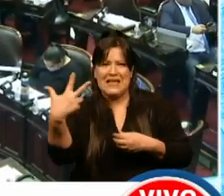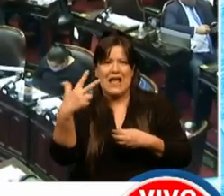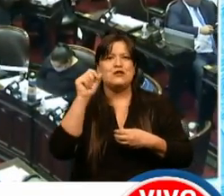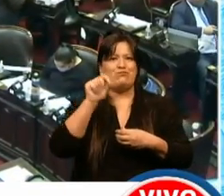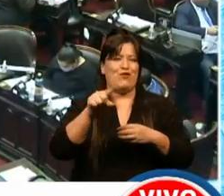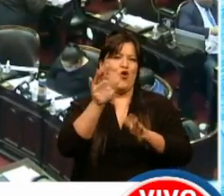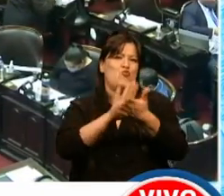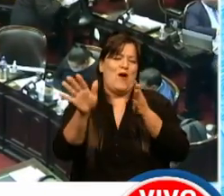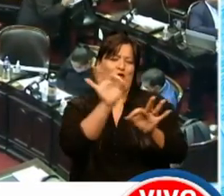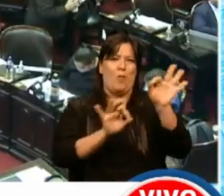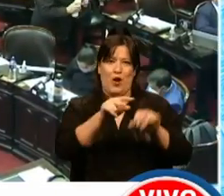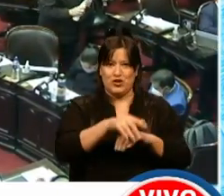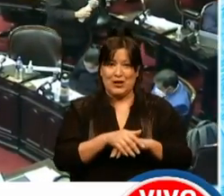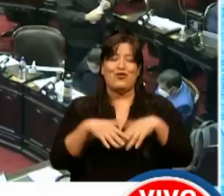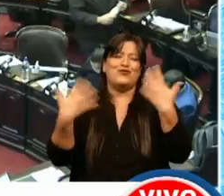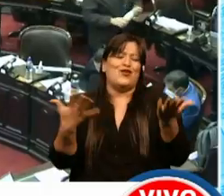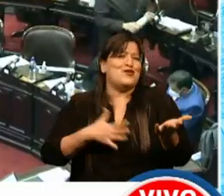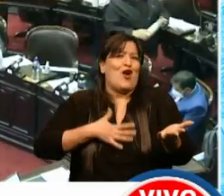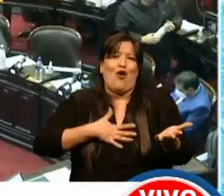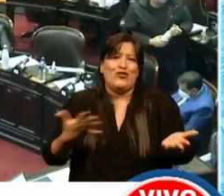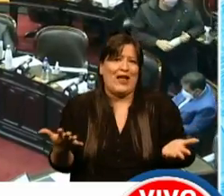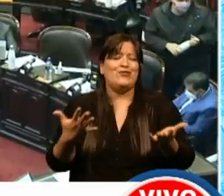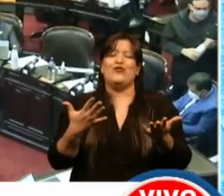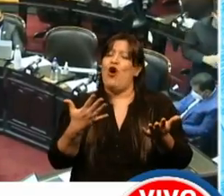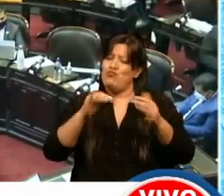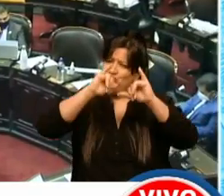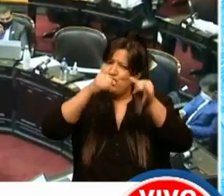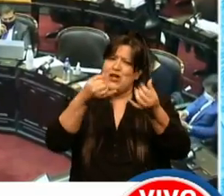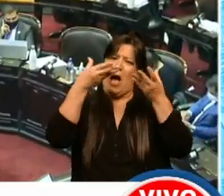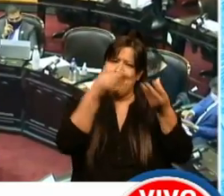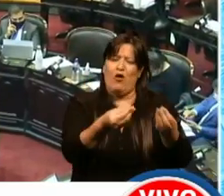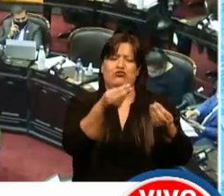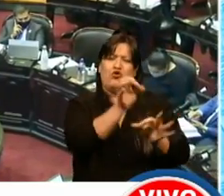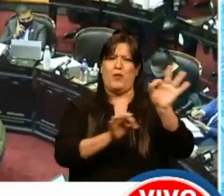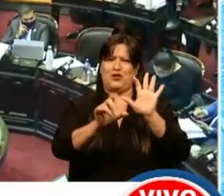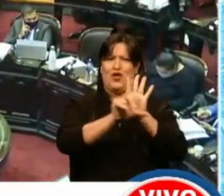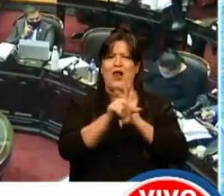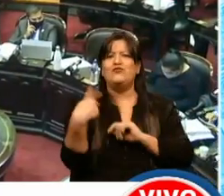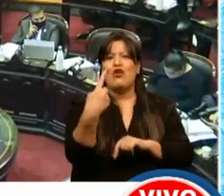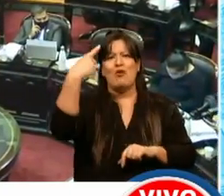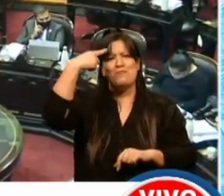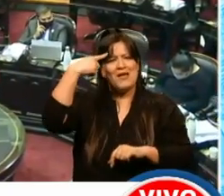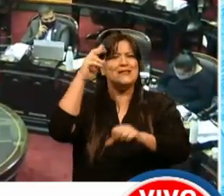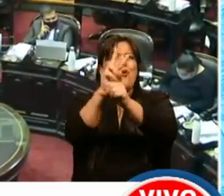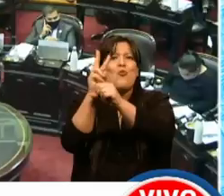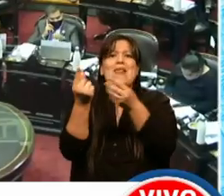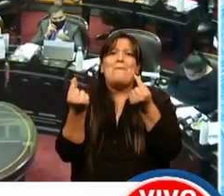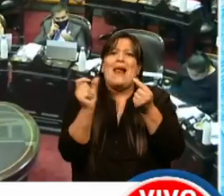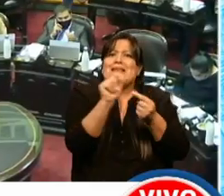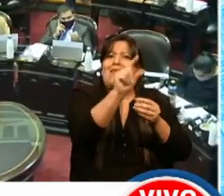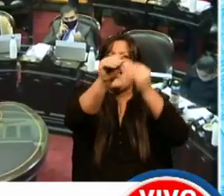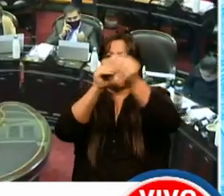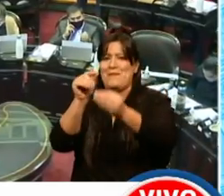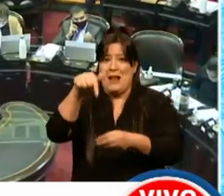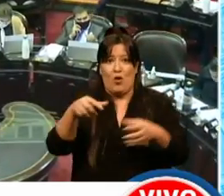nuevo proyecto entonces que más que celebrar todo el aval y pensar en el bolsillo de estas familias porque este gobierno